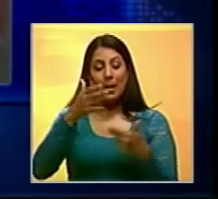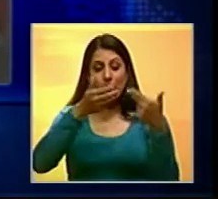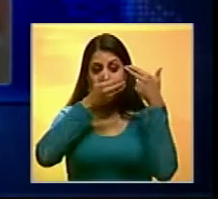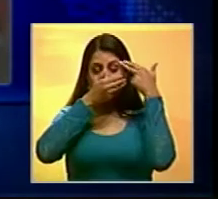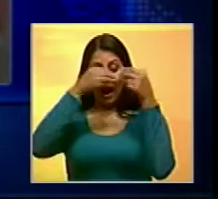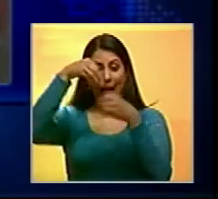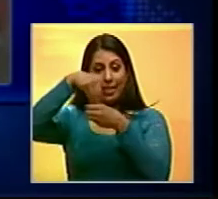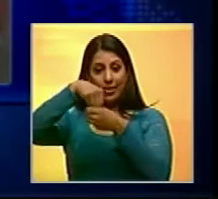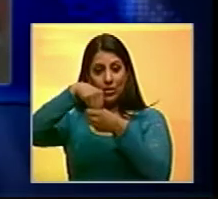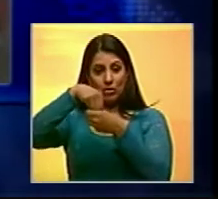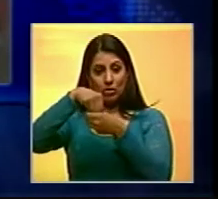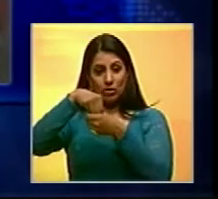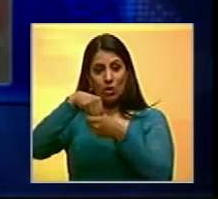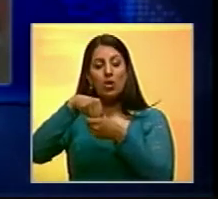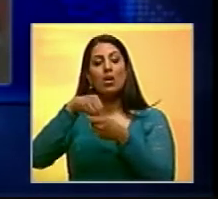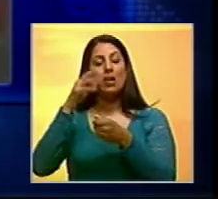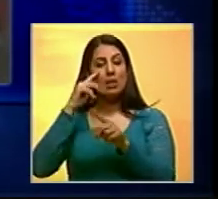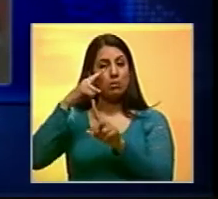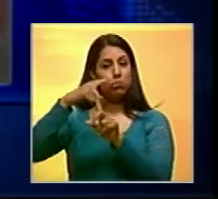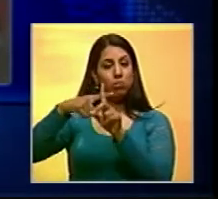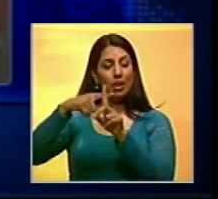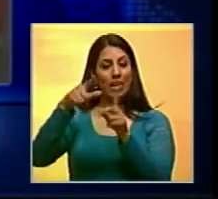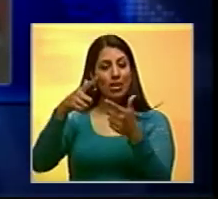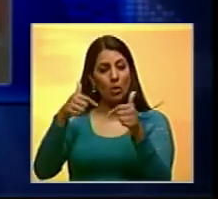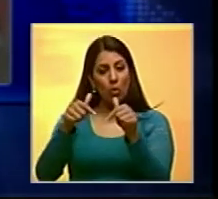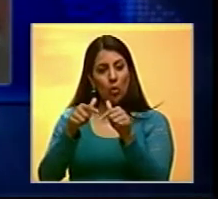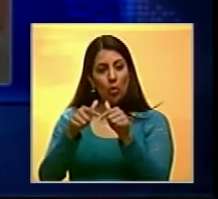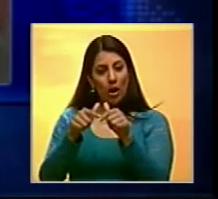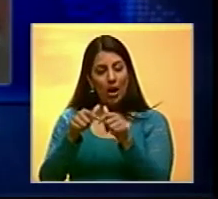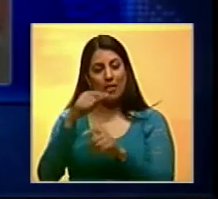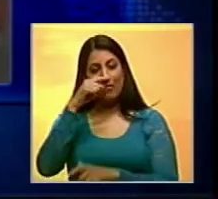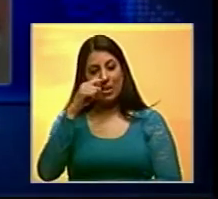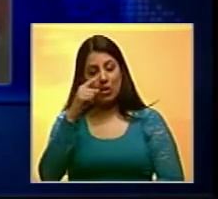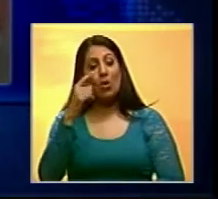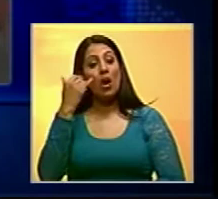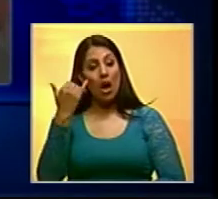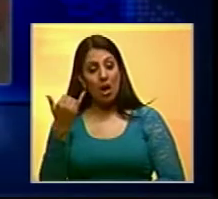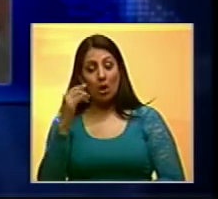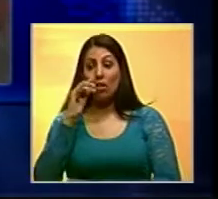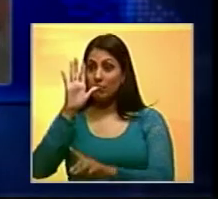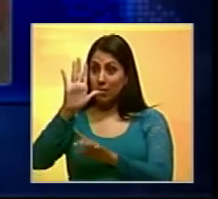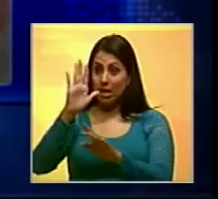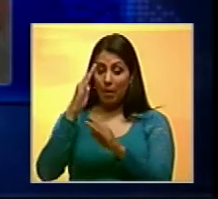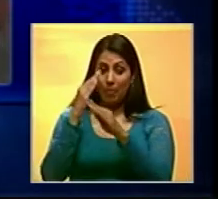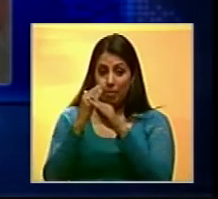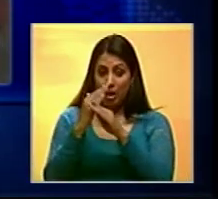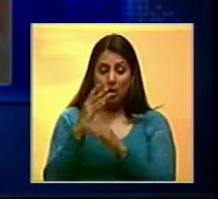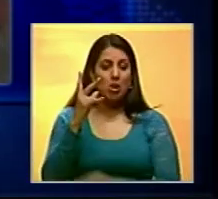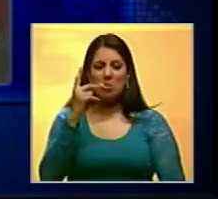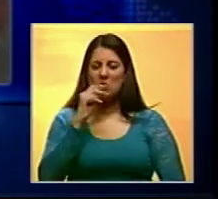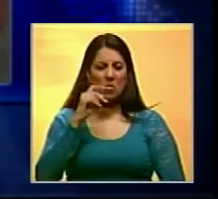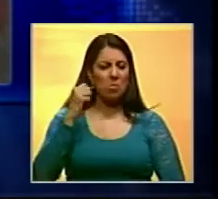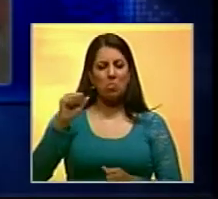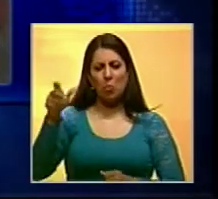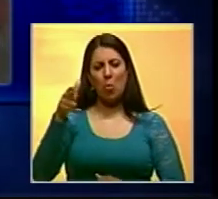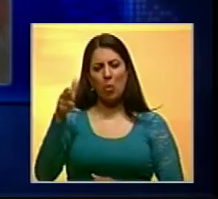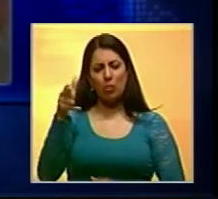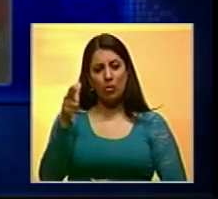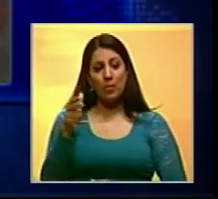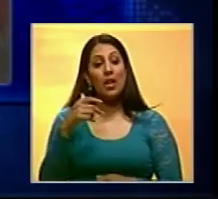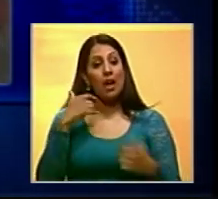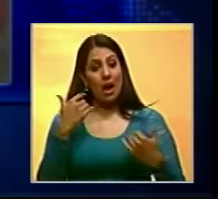presuntamente secuestrado y fueron avistados en este sector de Prados de María y al darles la voz de alto respondieron con